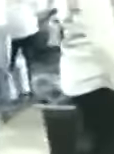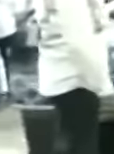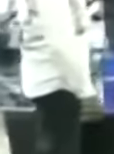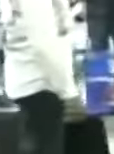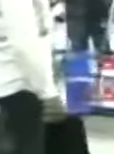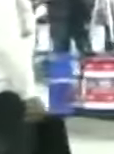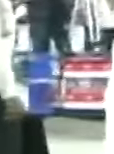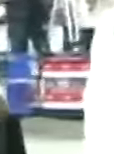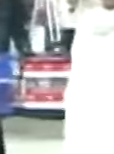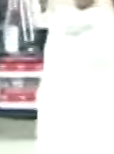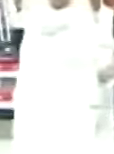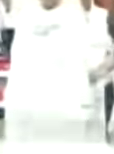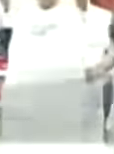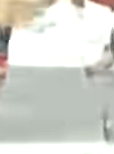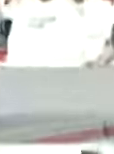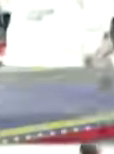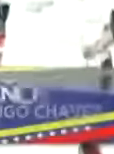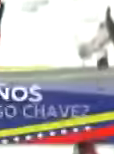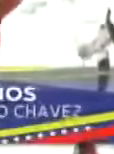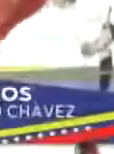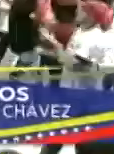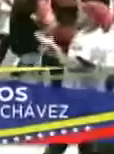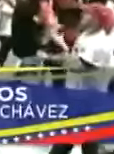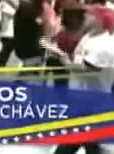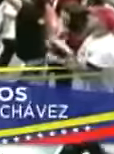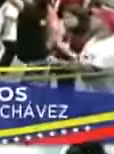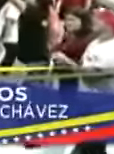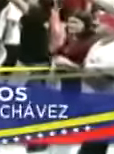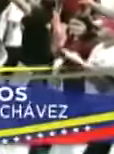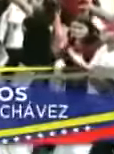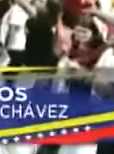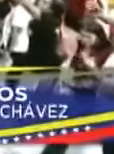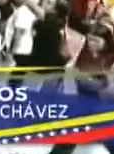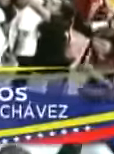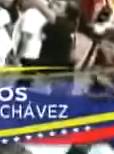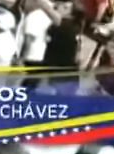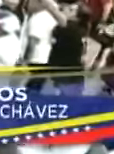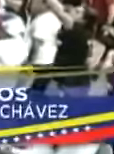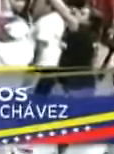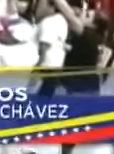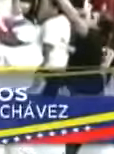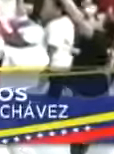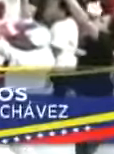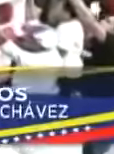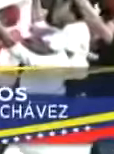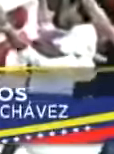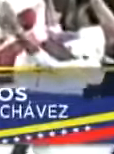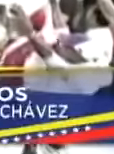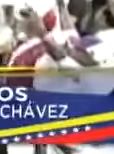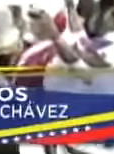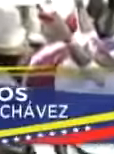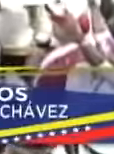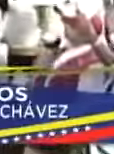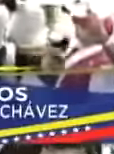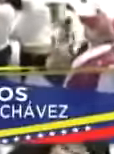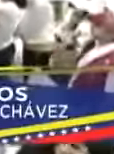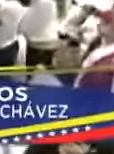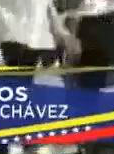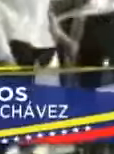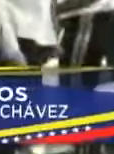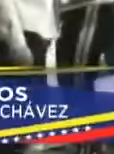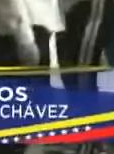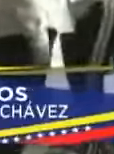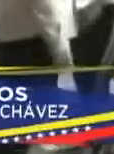esta hora desde acá, desde el Poliedro de Caracas. Comunas y comuneros de todos los estados del país.